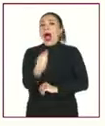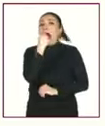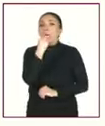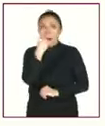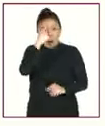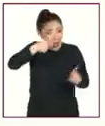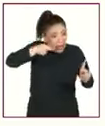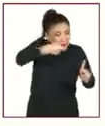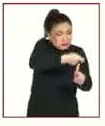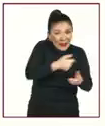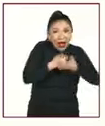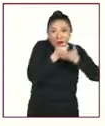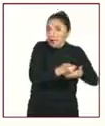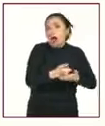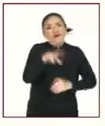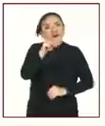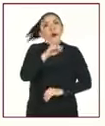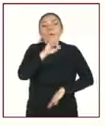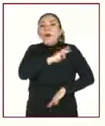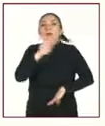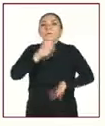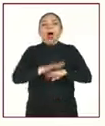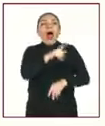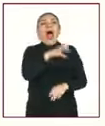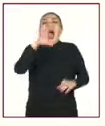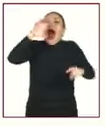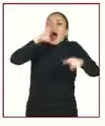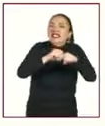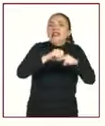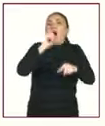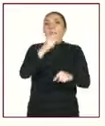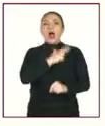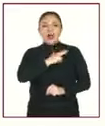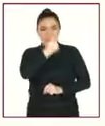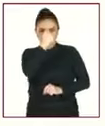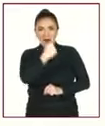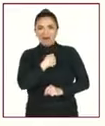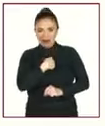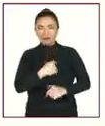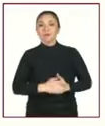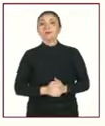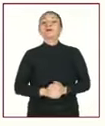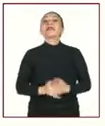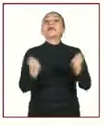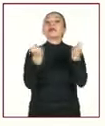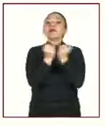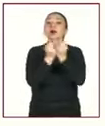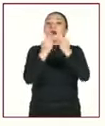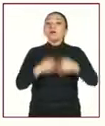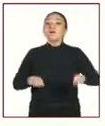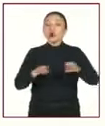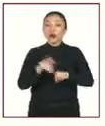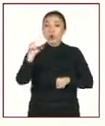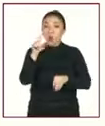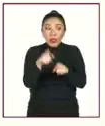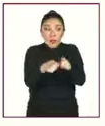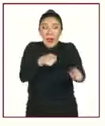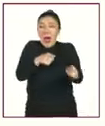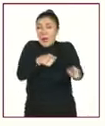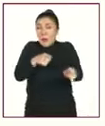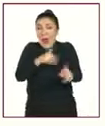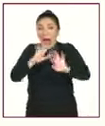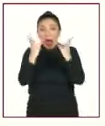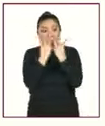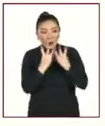porque eso puede causarnos más lesiones a nosotros. También es importante que una vez que termine la convulsión,